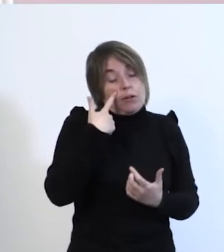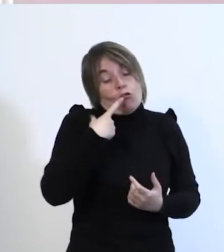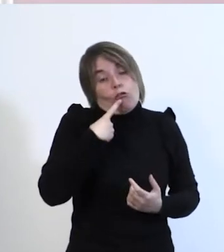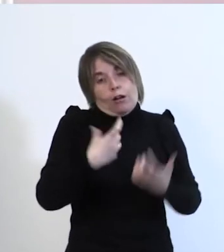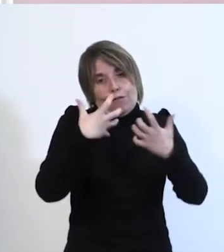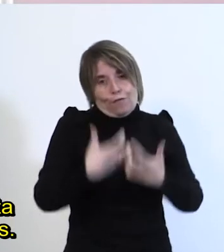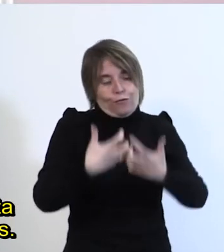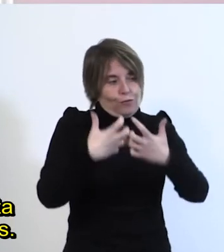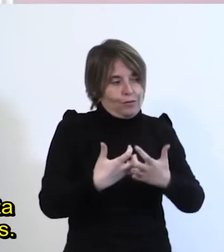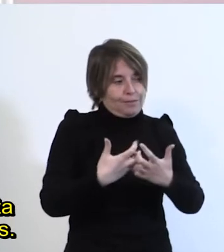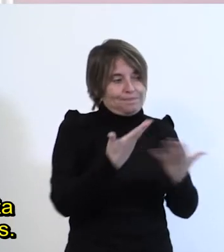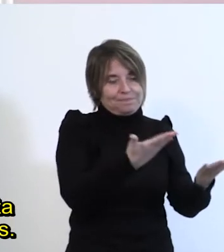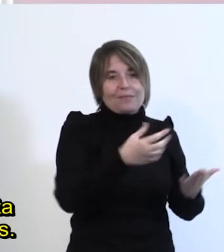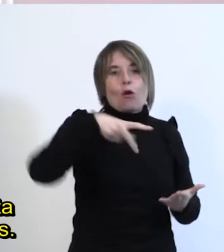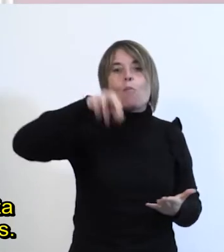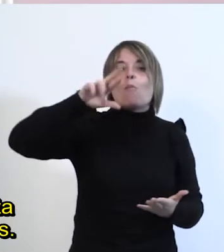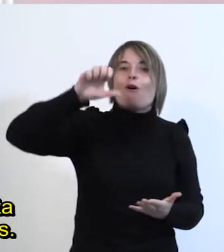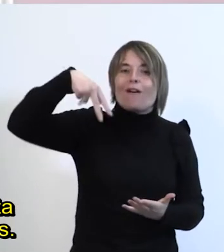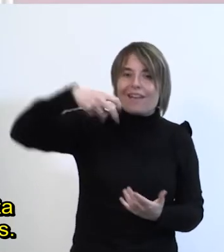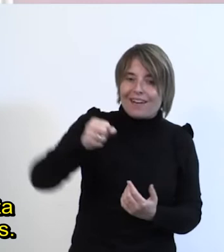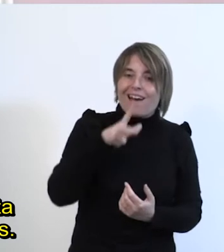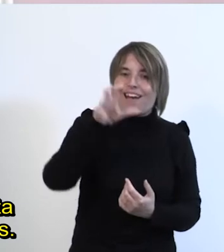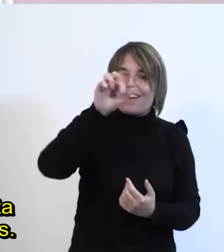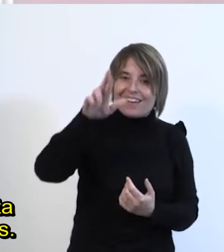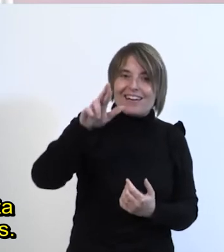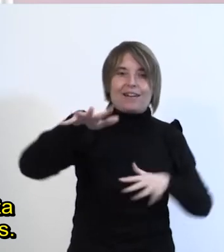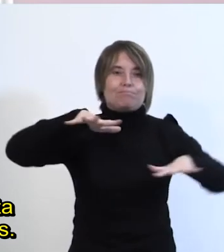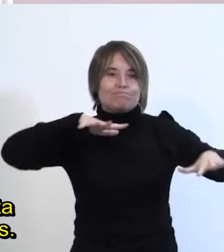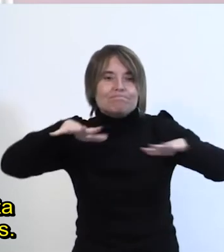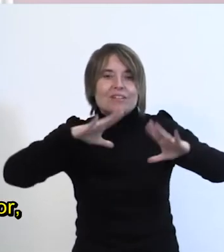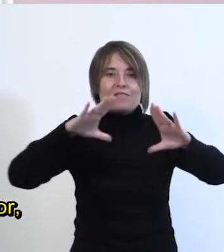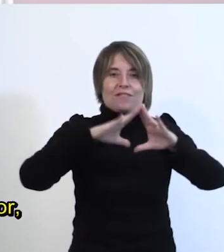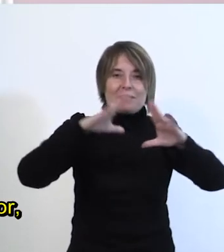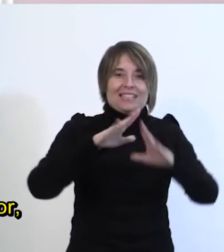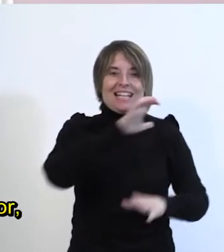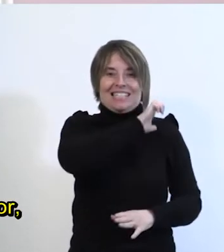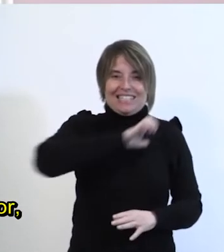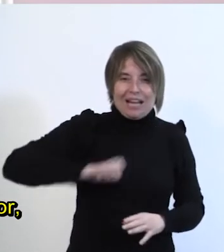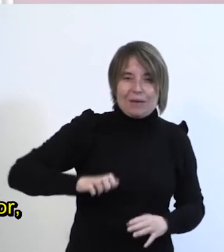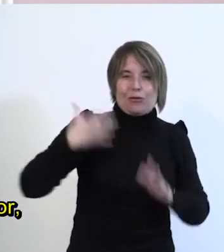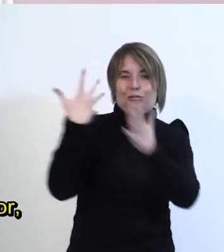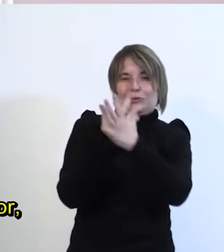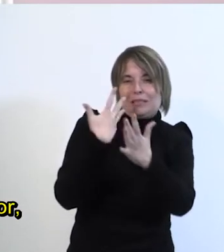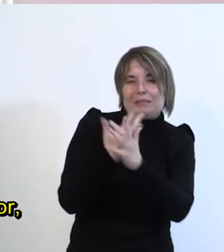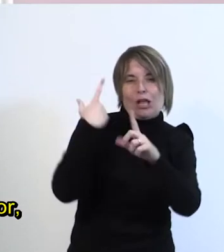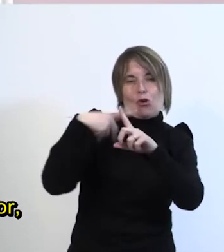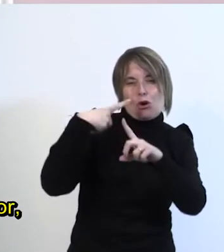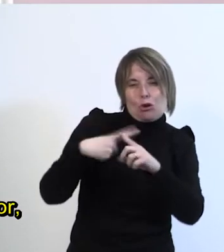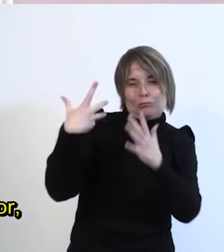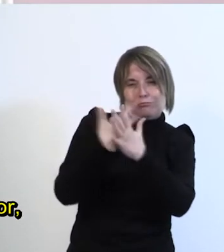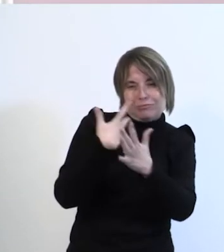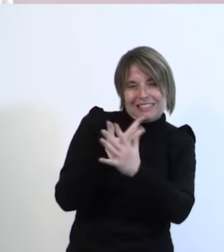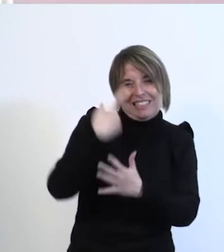tarde. Morena Herrera, activista feminista y defensora de derechos humanos, nos ha hablado desde El Salvador, nos ha hablado de millones de